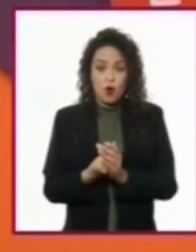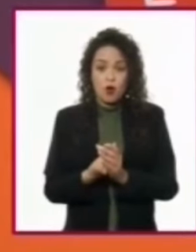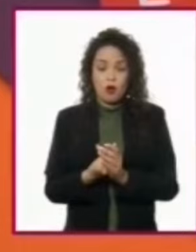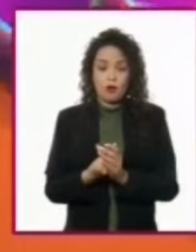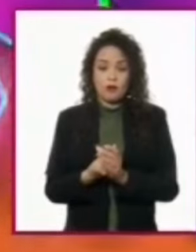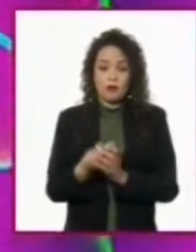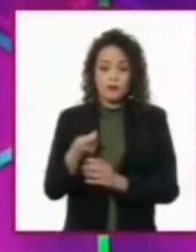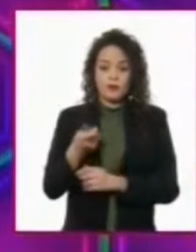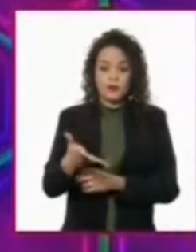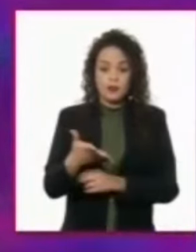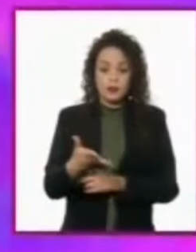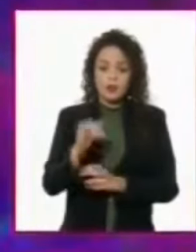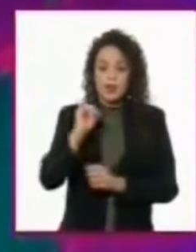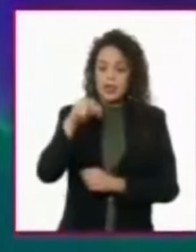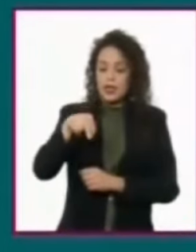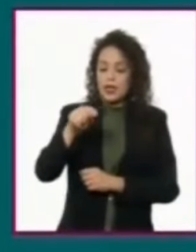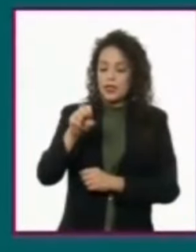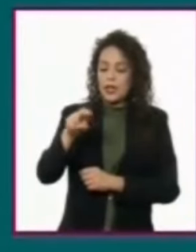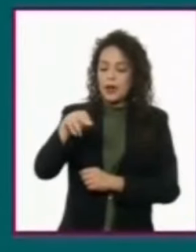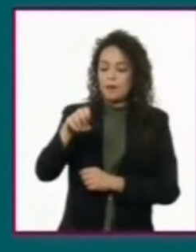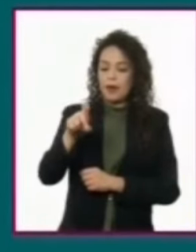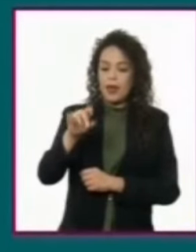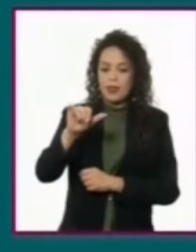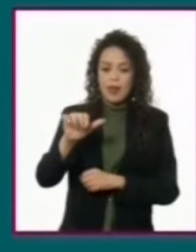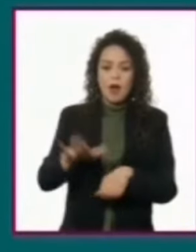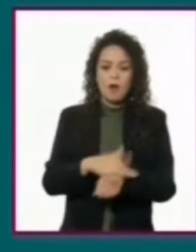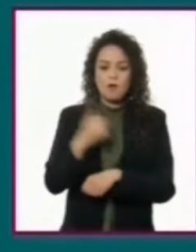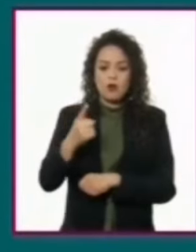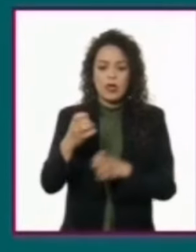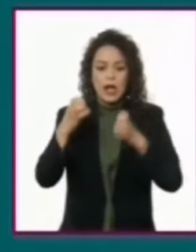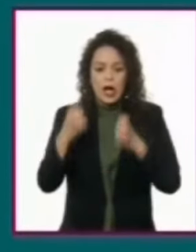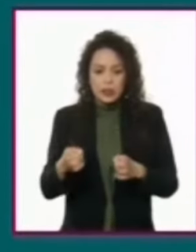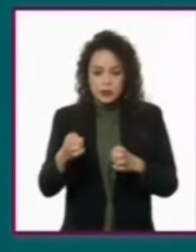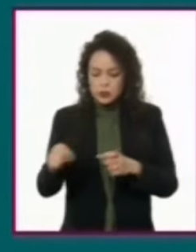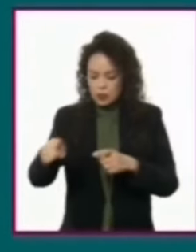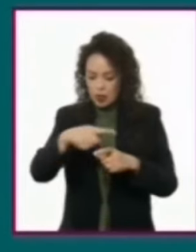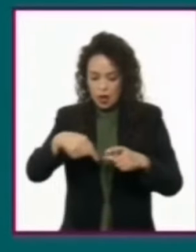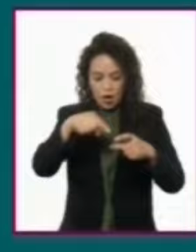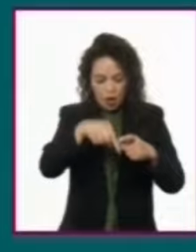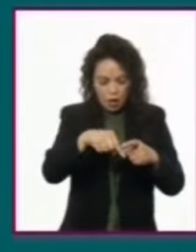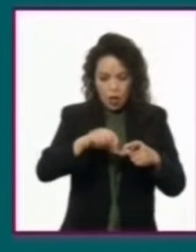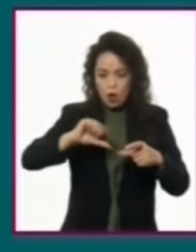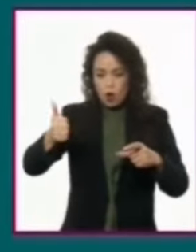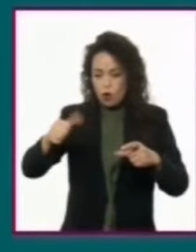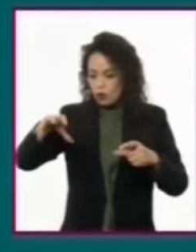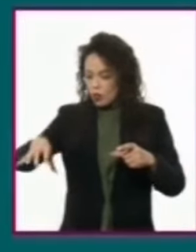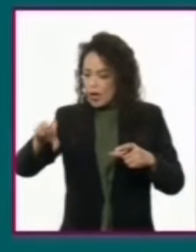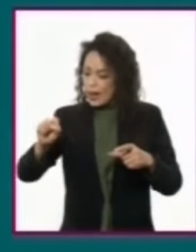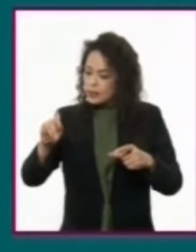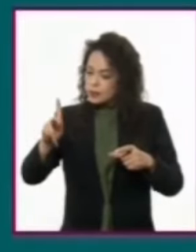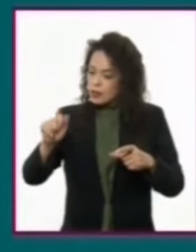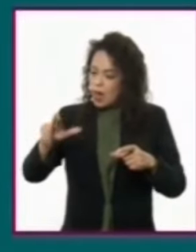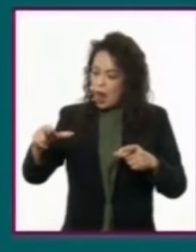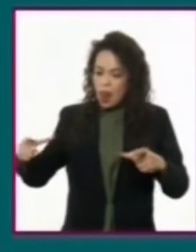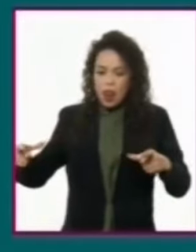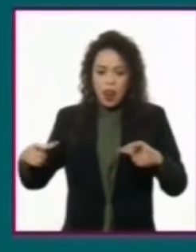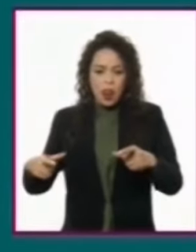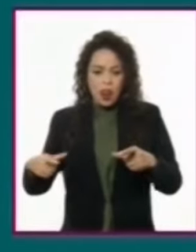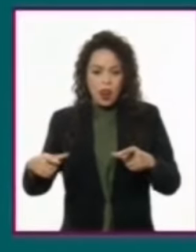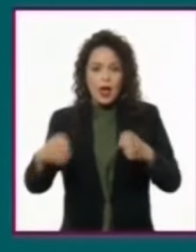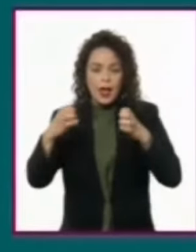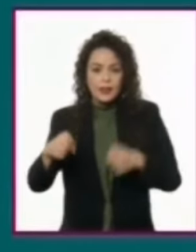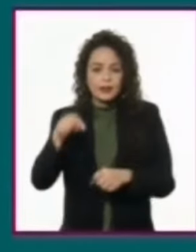conoce como galaxia intermedia, pues se ubica entre una galaxia elíptica y una galaxia espiral, y